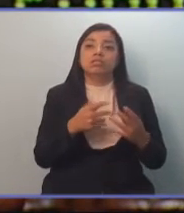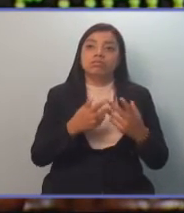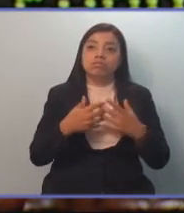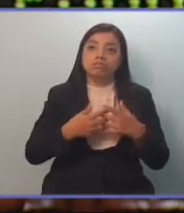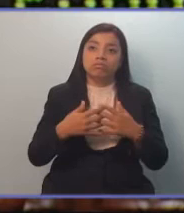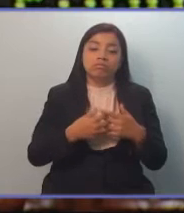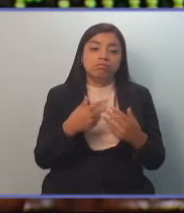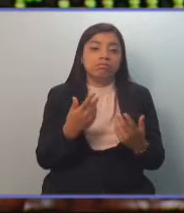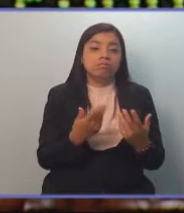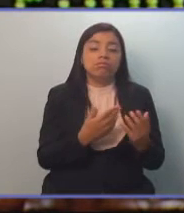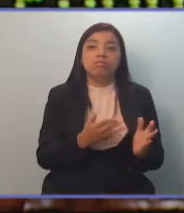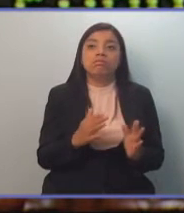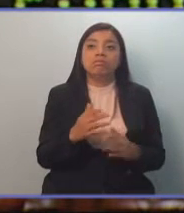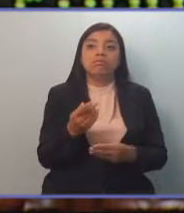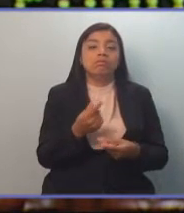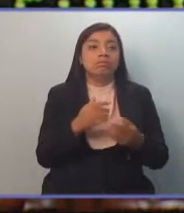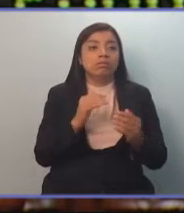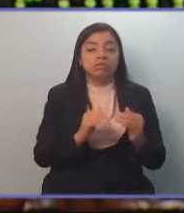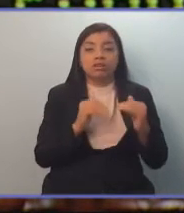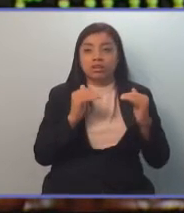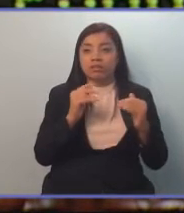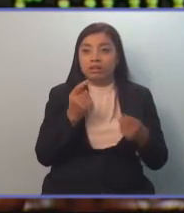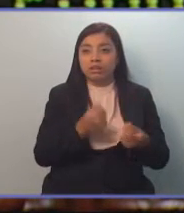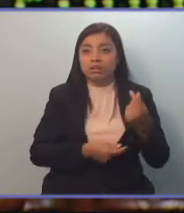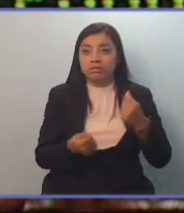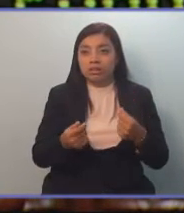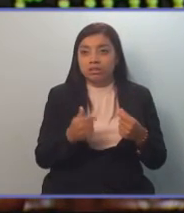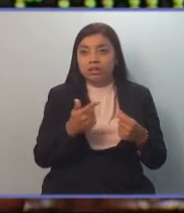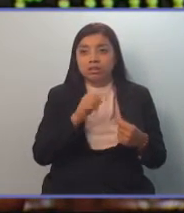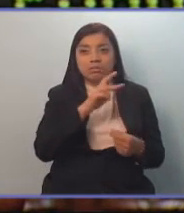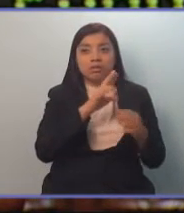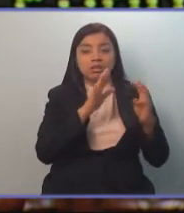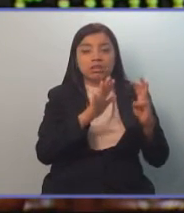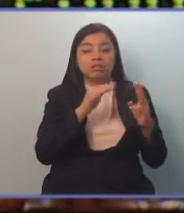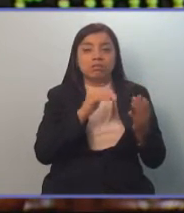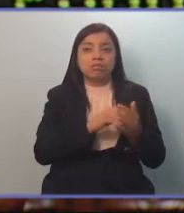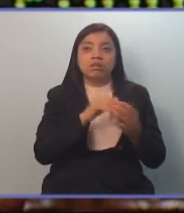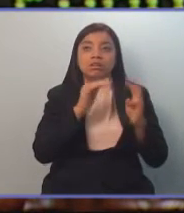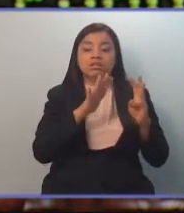son las empresas con un nivel de ventas brutas anuales que superan los